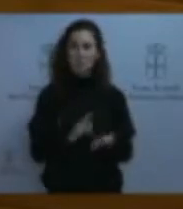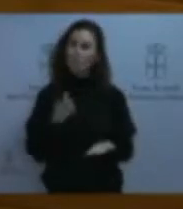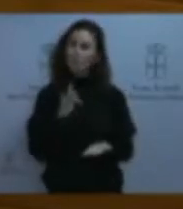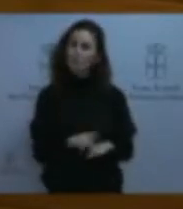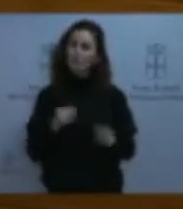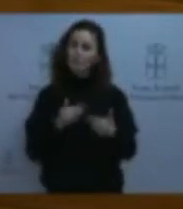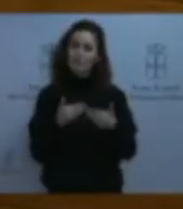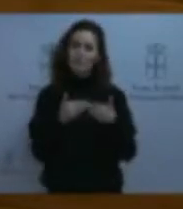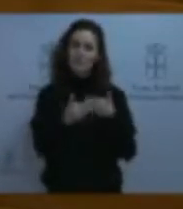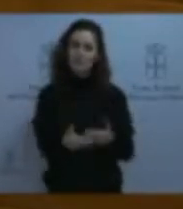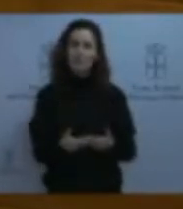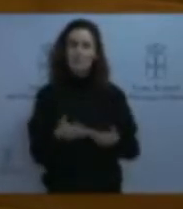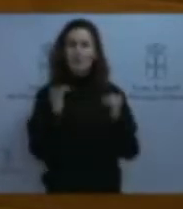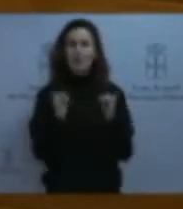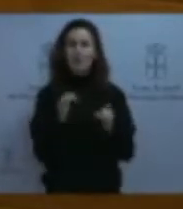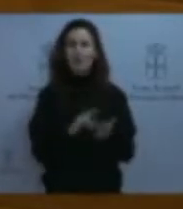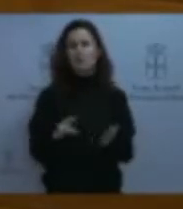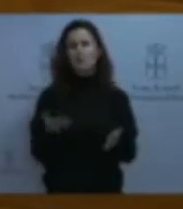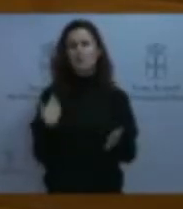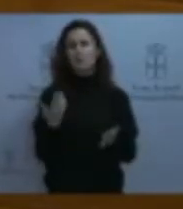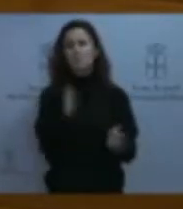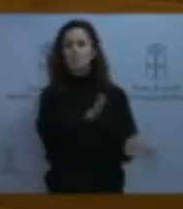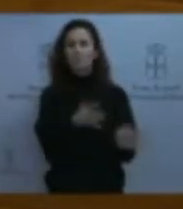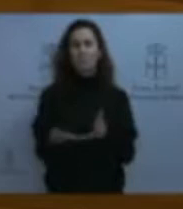retrasado, no se ha producido en las semanas